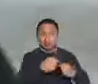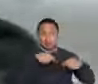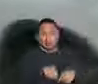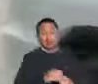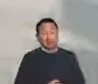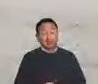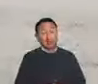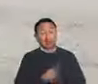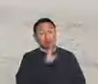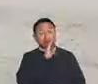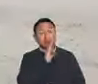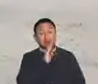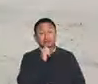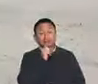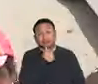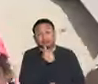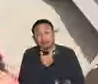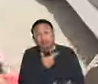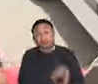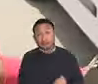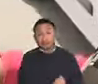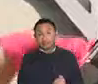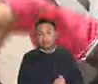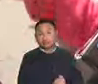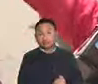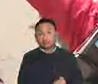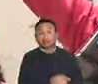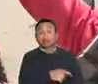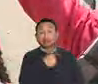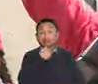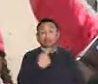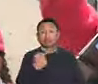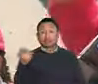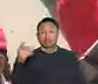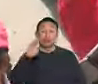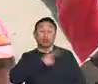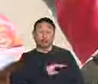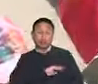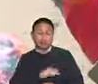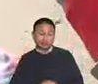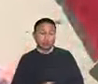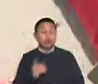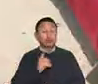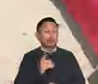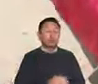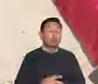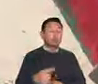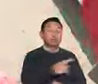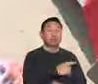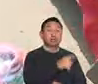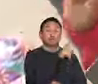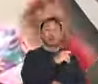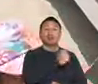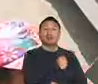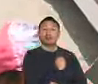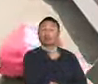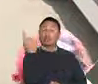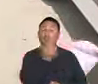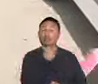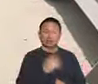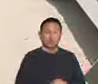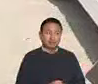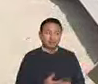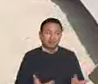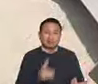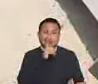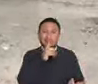soportar estas lamentables condiciones. Dicen que es cuestión del municipio, dicen que es cuestión de los dueños de este sector, pero la verdad